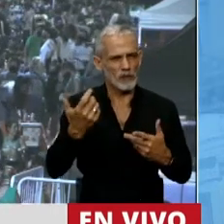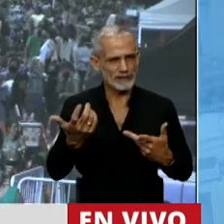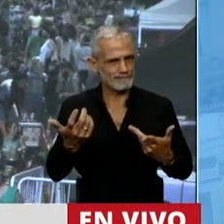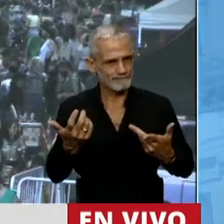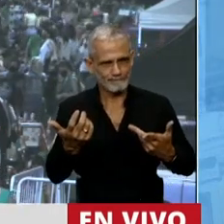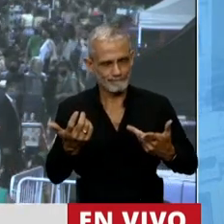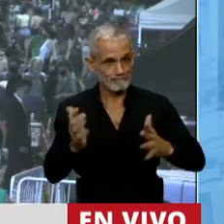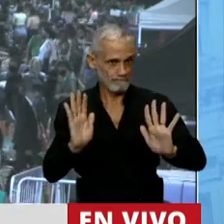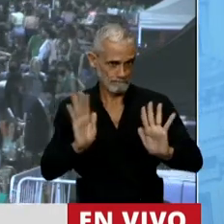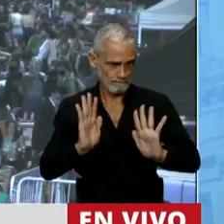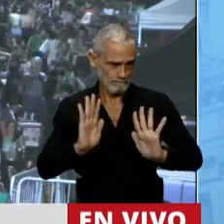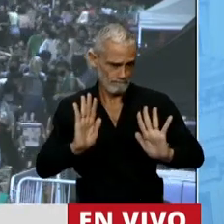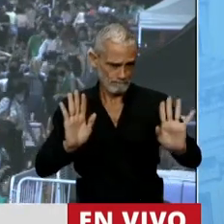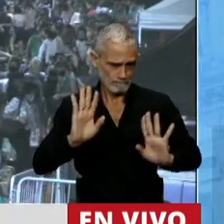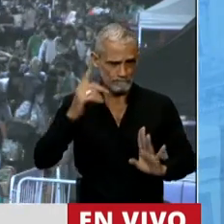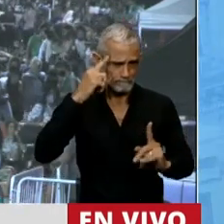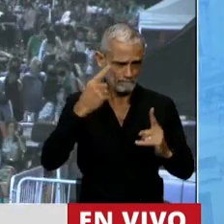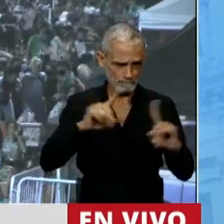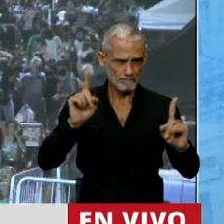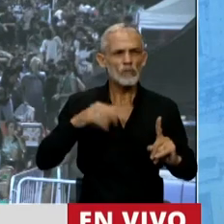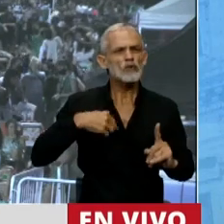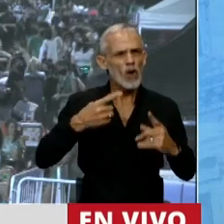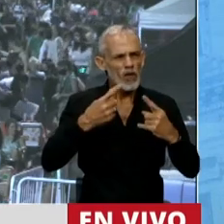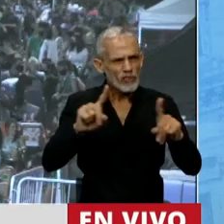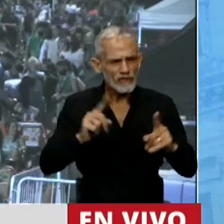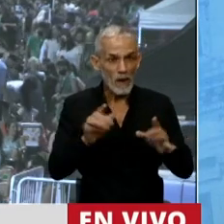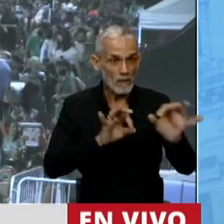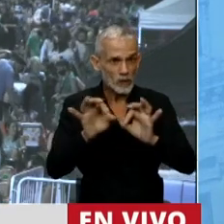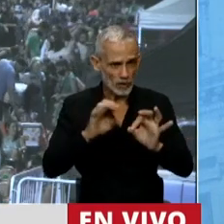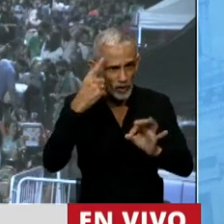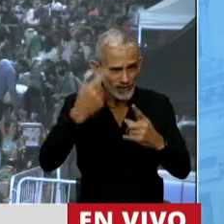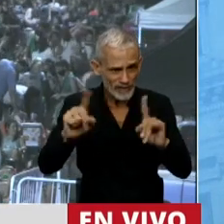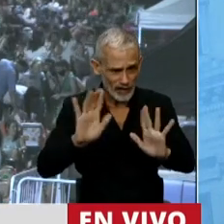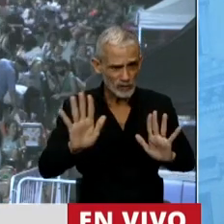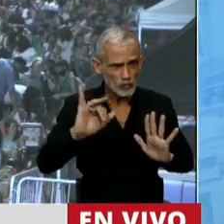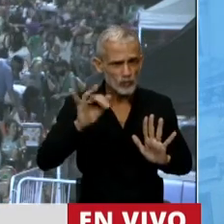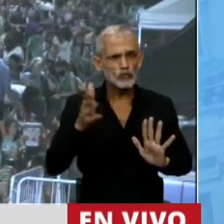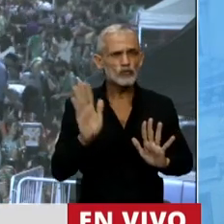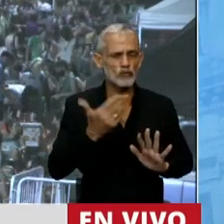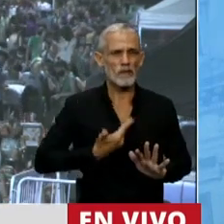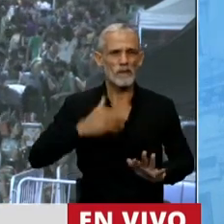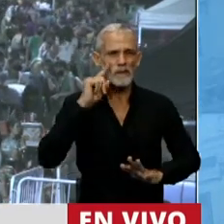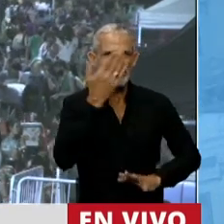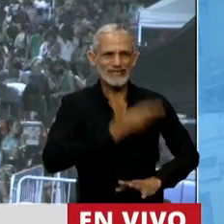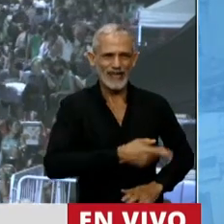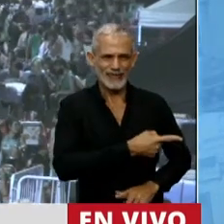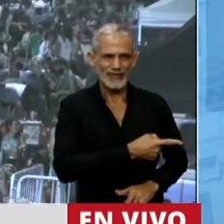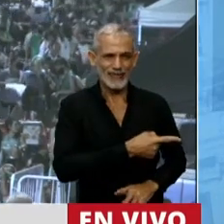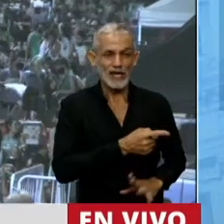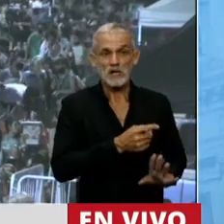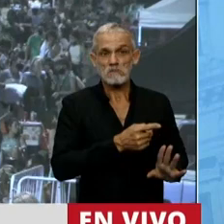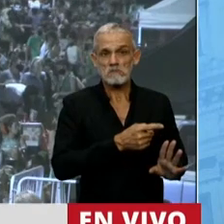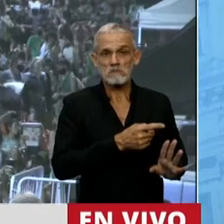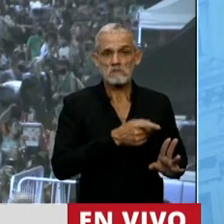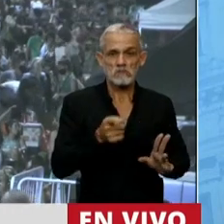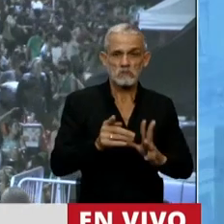partir de la diferencia que tengo respecto a ese proyecto. Un presidente que ha